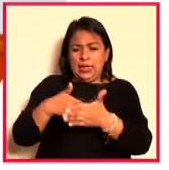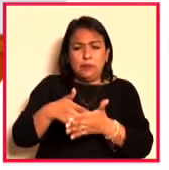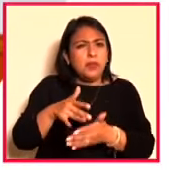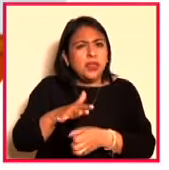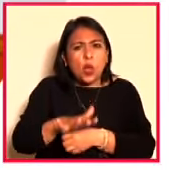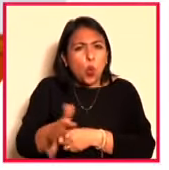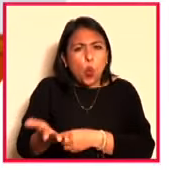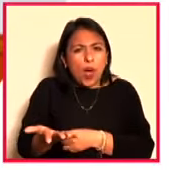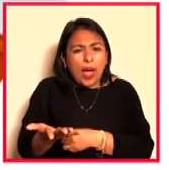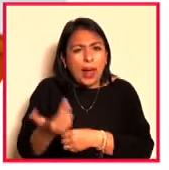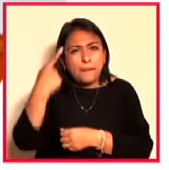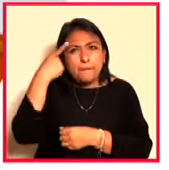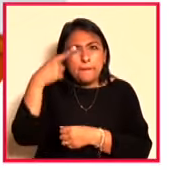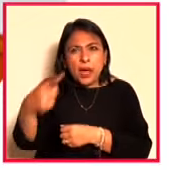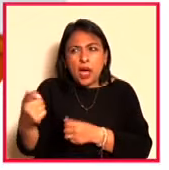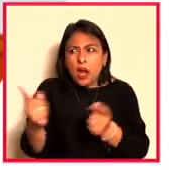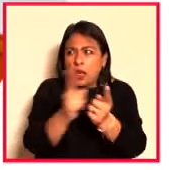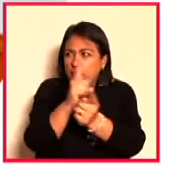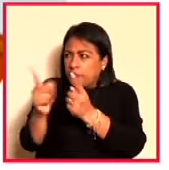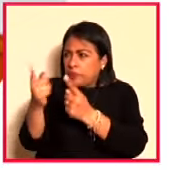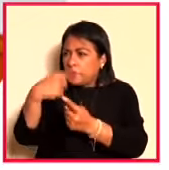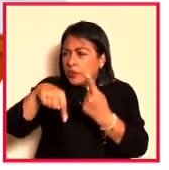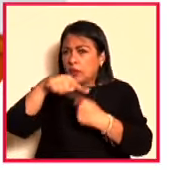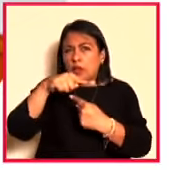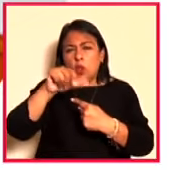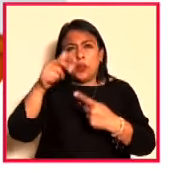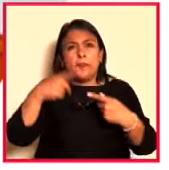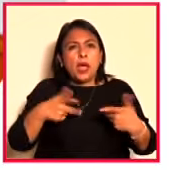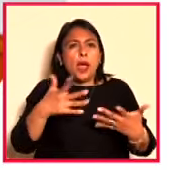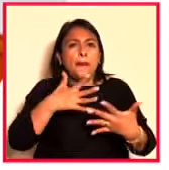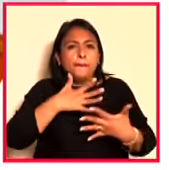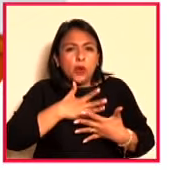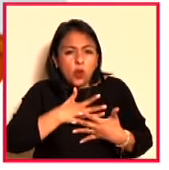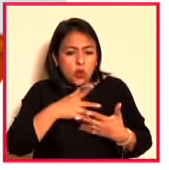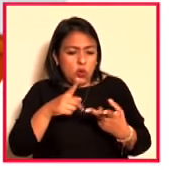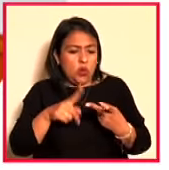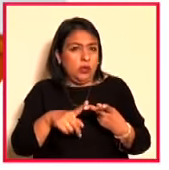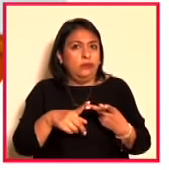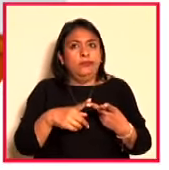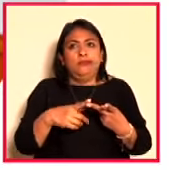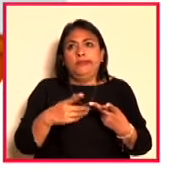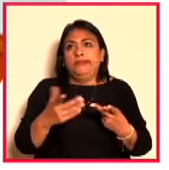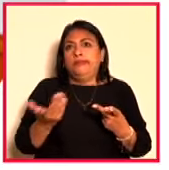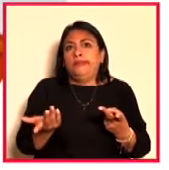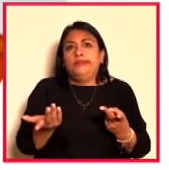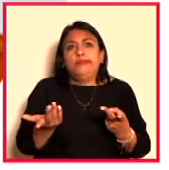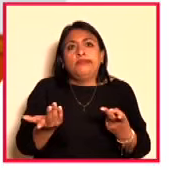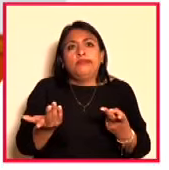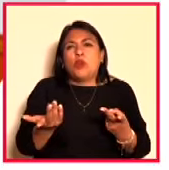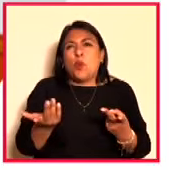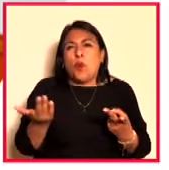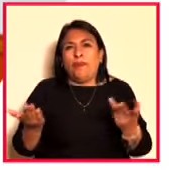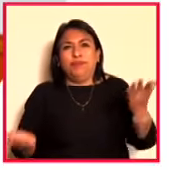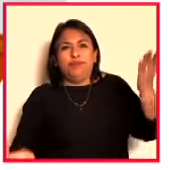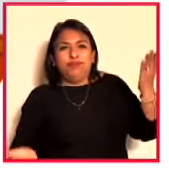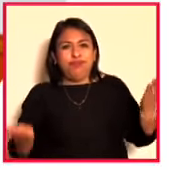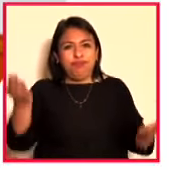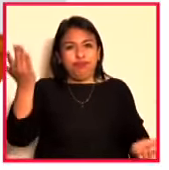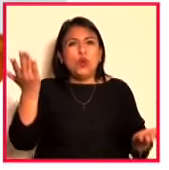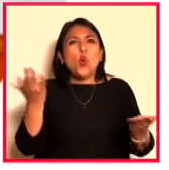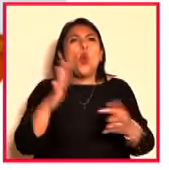para relacionarnos con los otros? A nivel amoroso, a nivel los extremos. ¿Cuáles son esos extremos